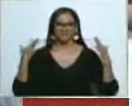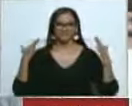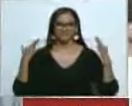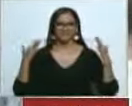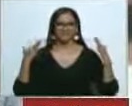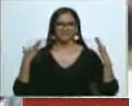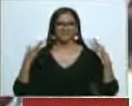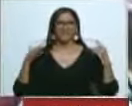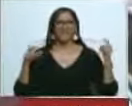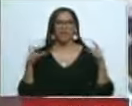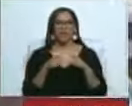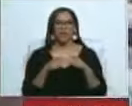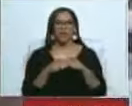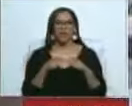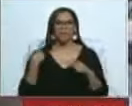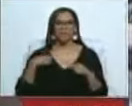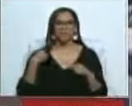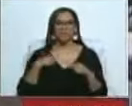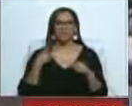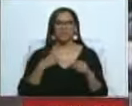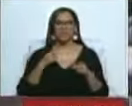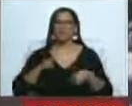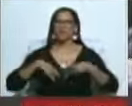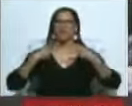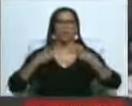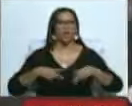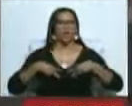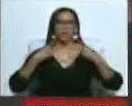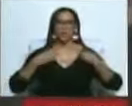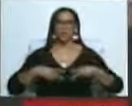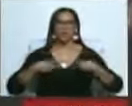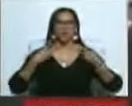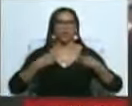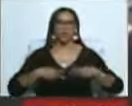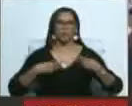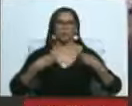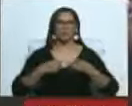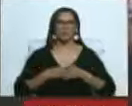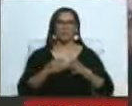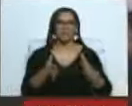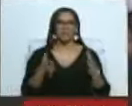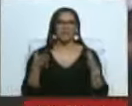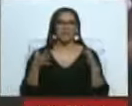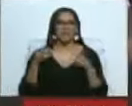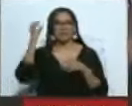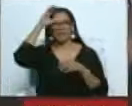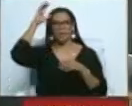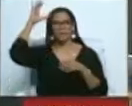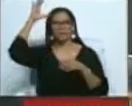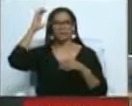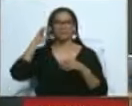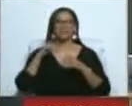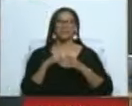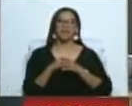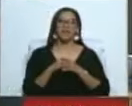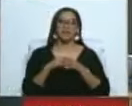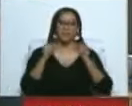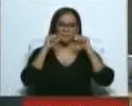los equipos tienen que actualizarse, renovarse, ganar en capacidad de impacto en las redes